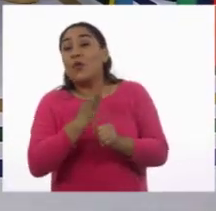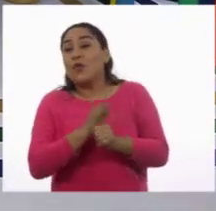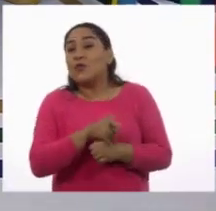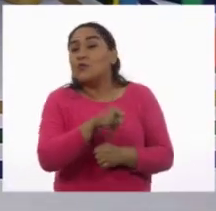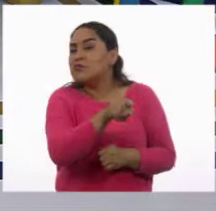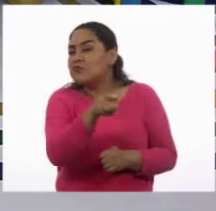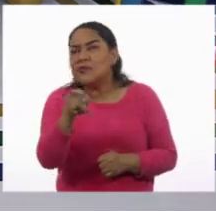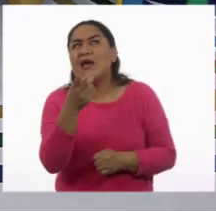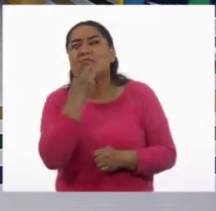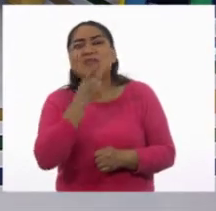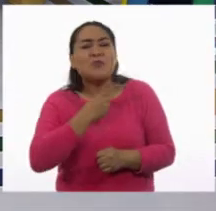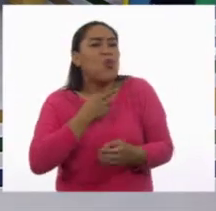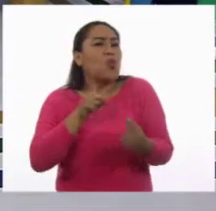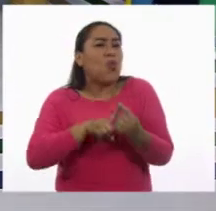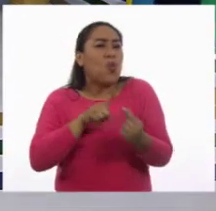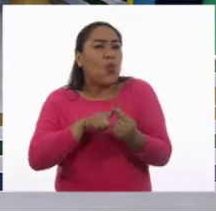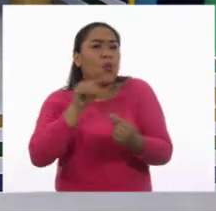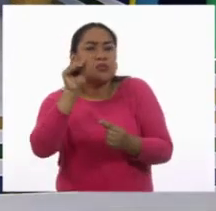dónde.